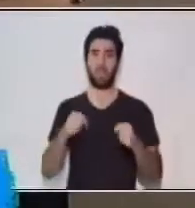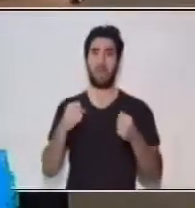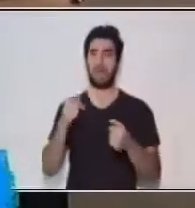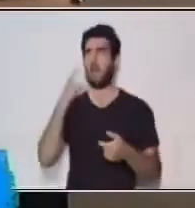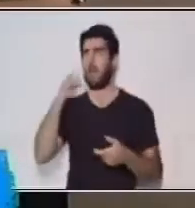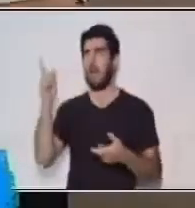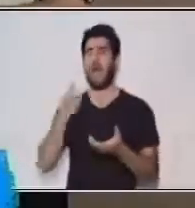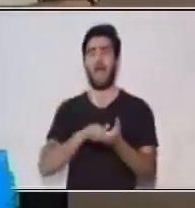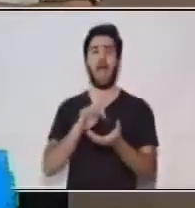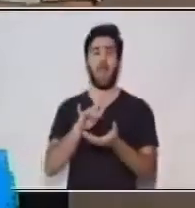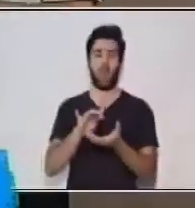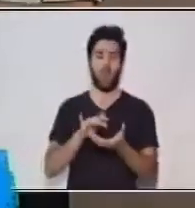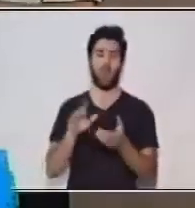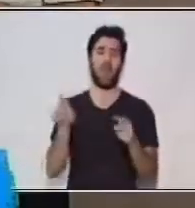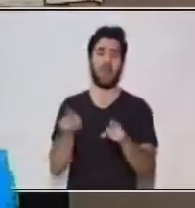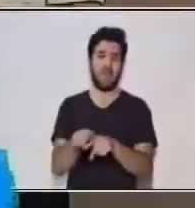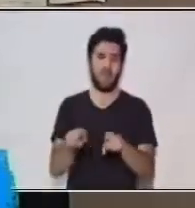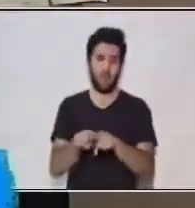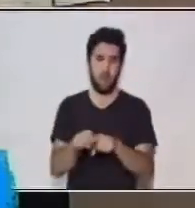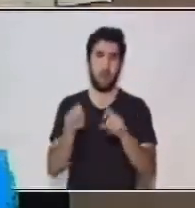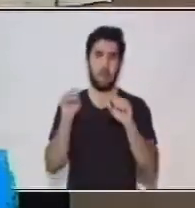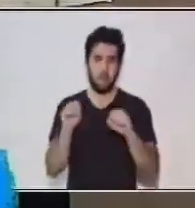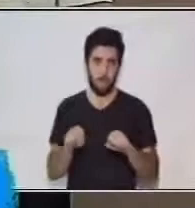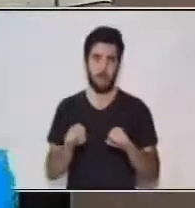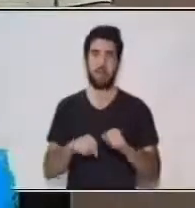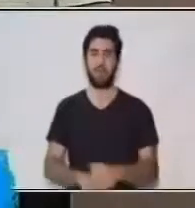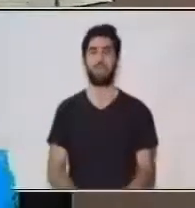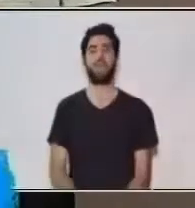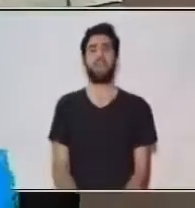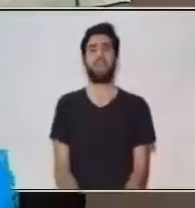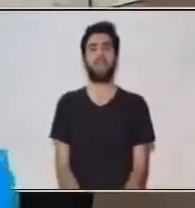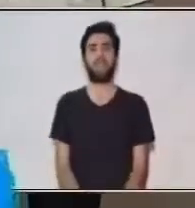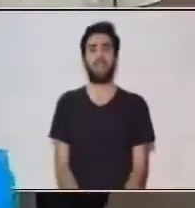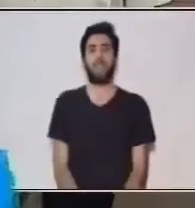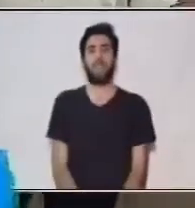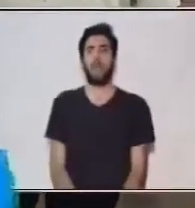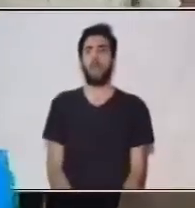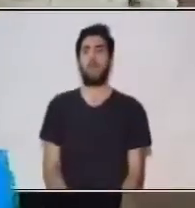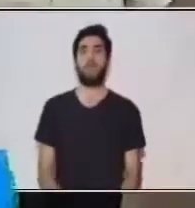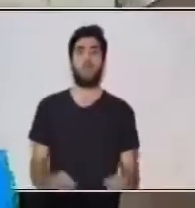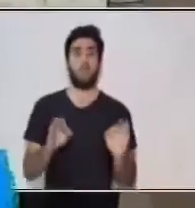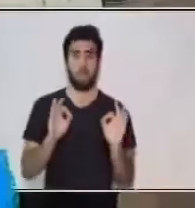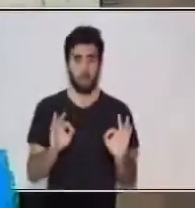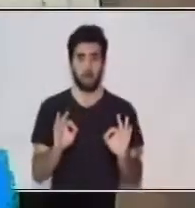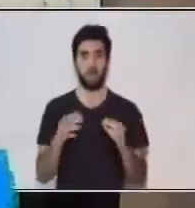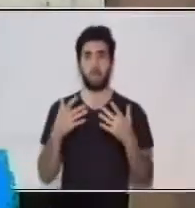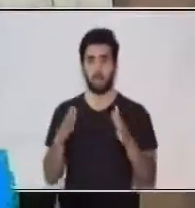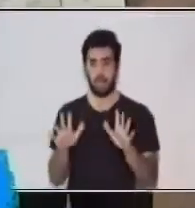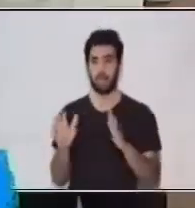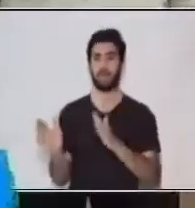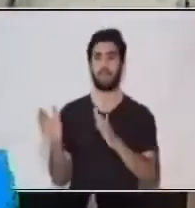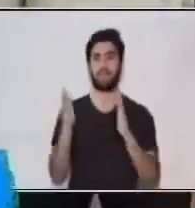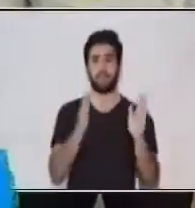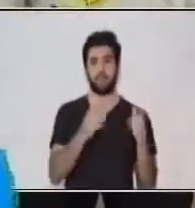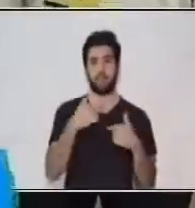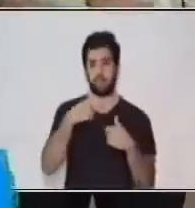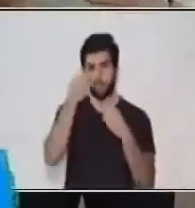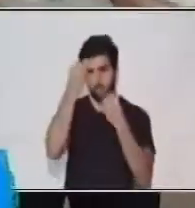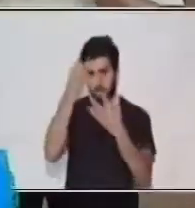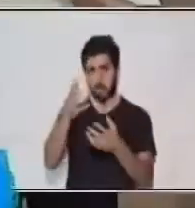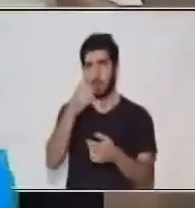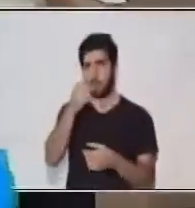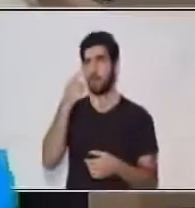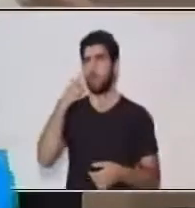aplica a trigonometría, las funciones y también el teorema de Pitágoras. Así es, bastante lo vamos Bien, a ahora utilizar. quiero compartirles que imaginen que este es